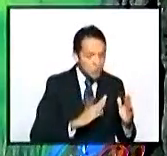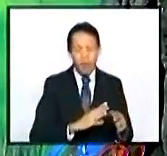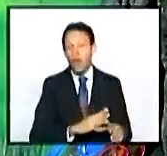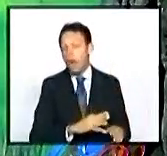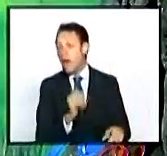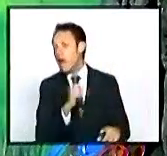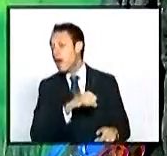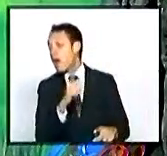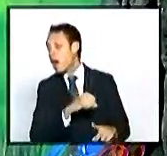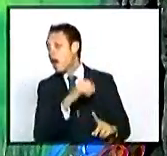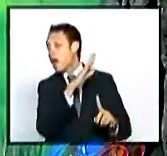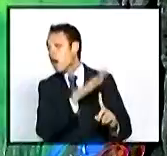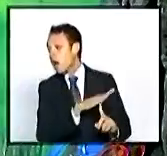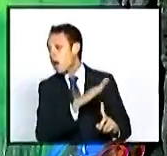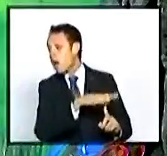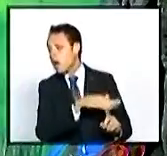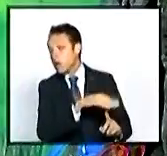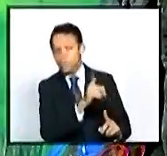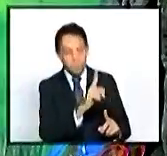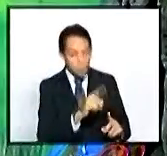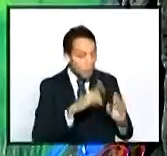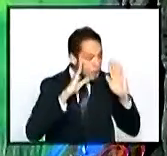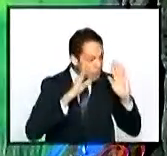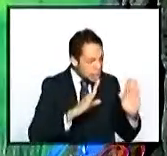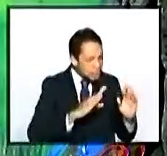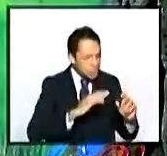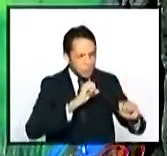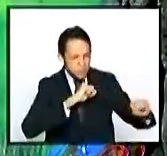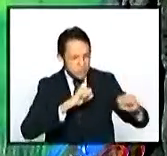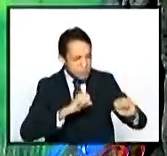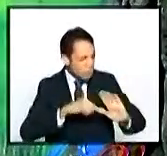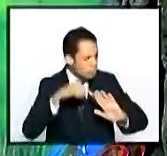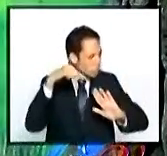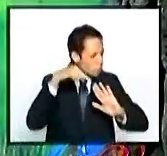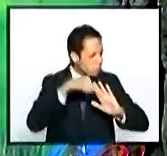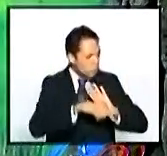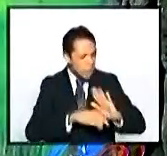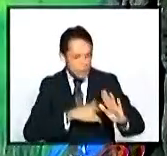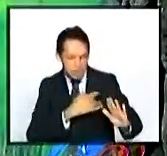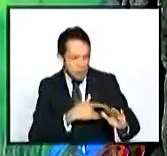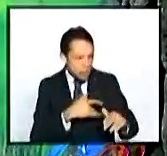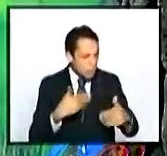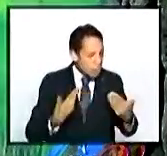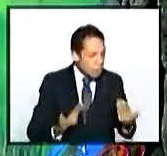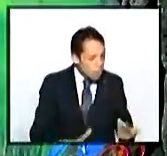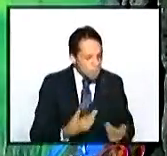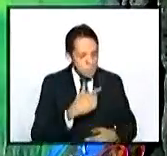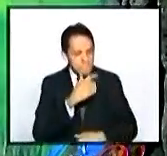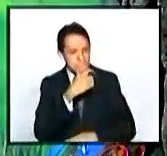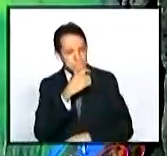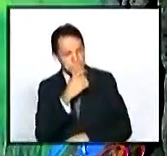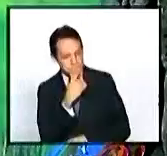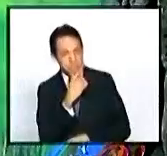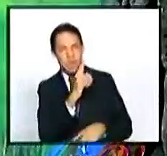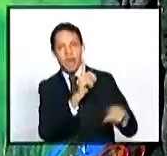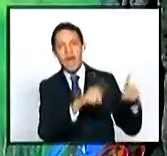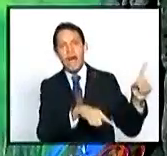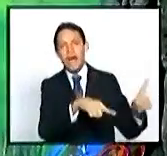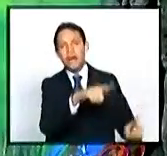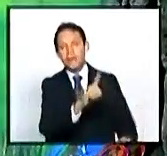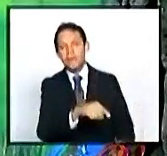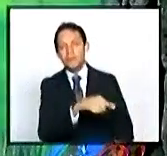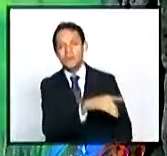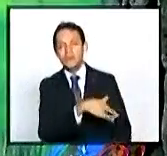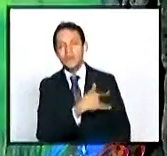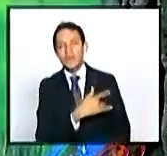es interpretar. Es ir a ese trasfondo que llevan a muchos pacientes a la enfermedad. Yo